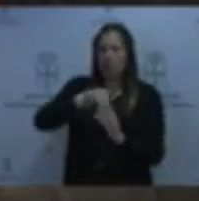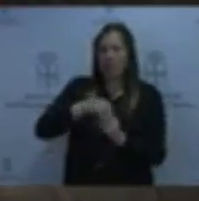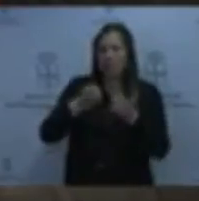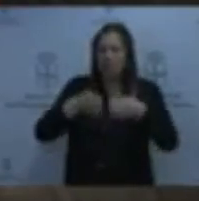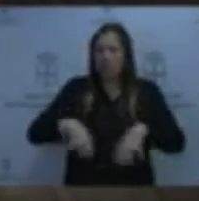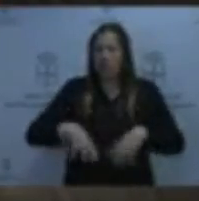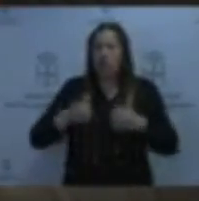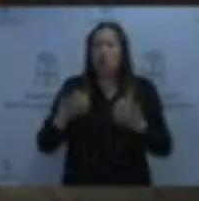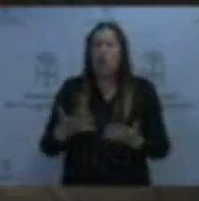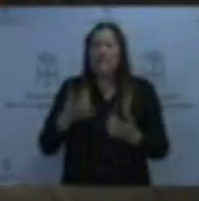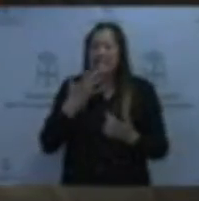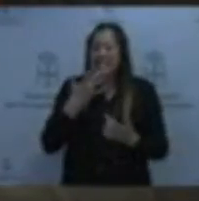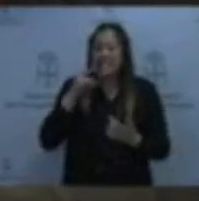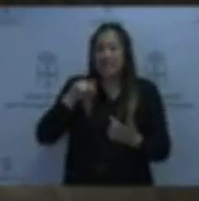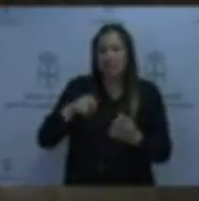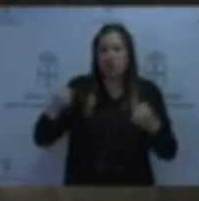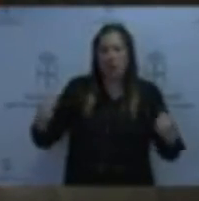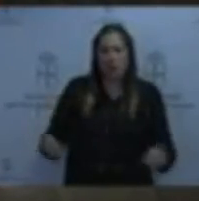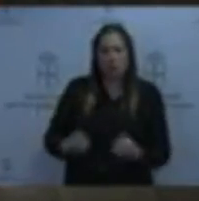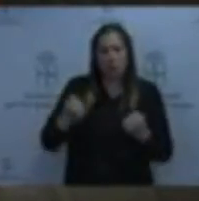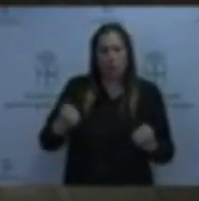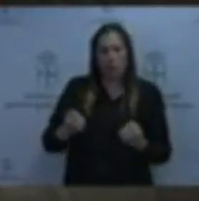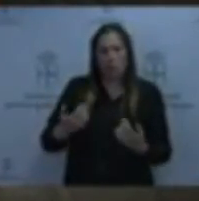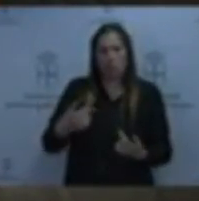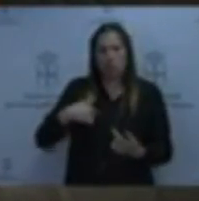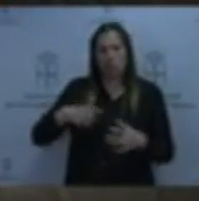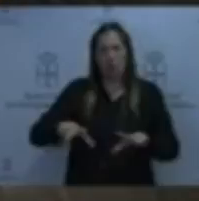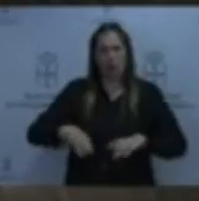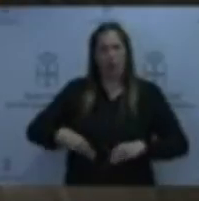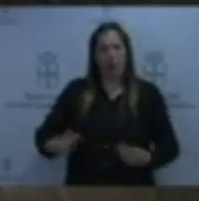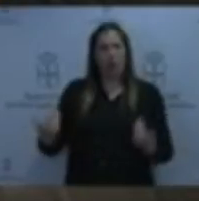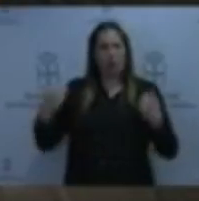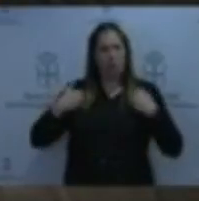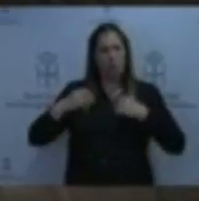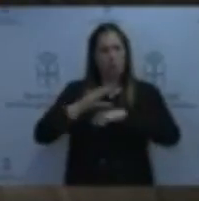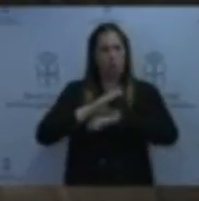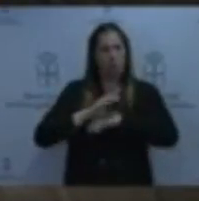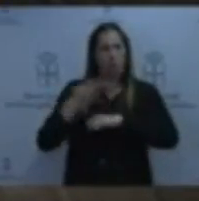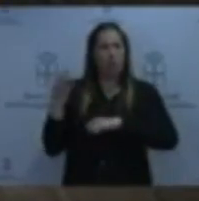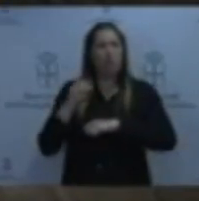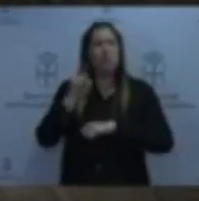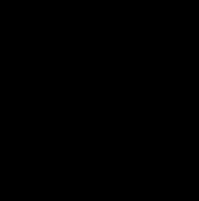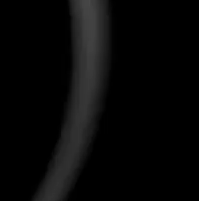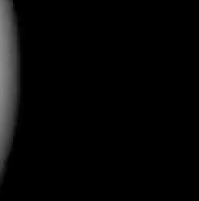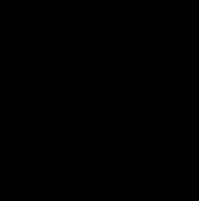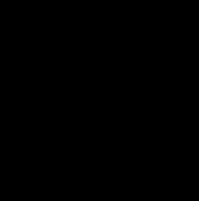se desprende alguna actuación que este consejero tenga que asumir y tomar partido por ella. Muchas gracias.